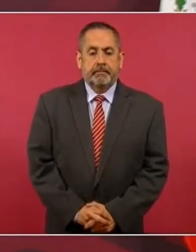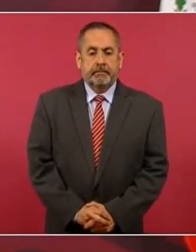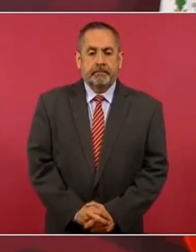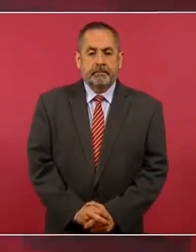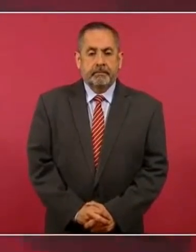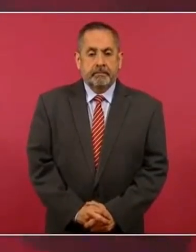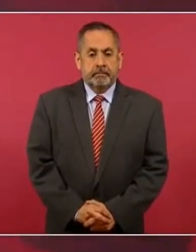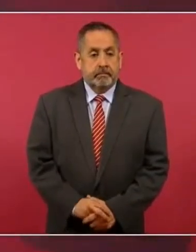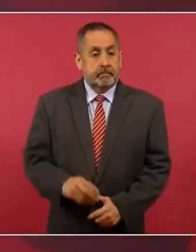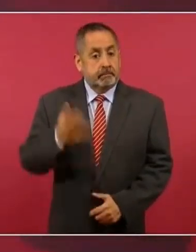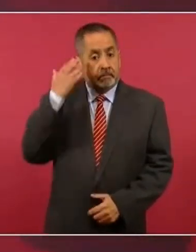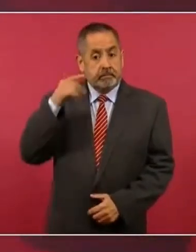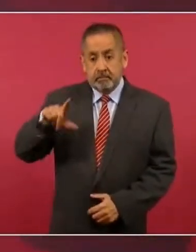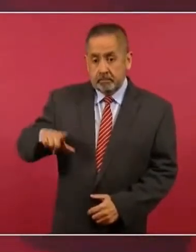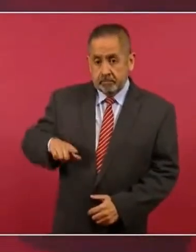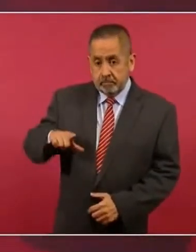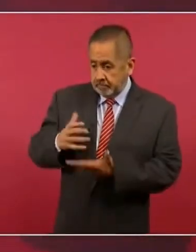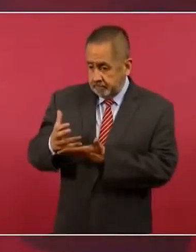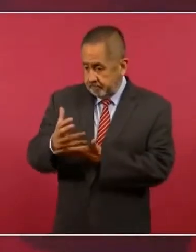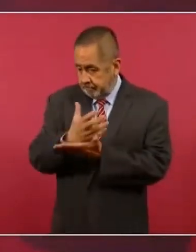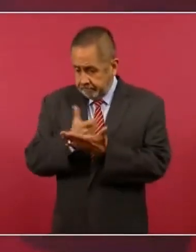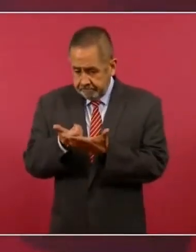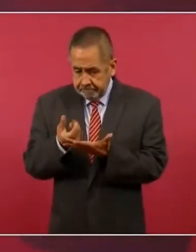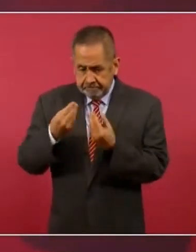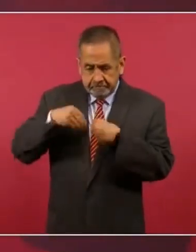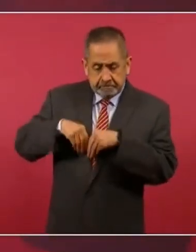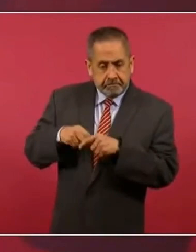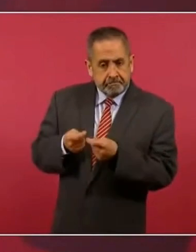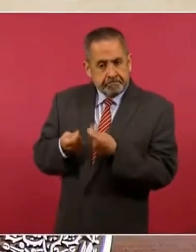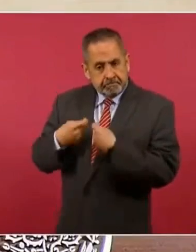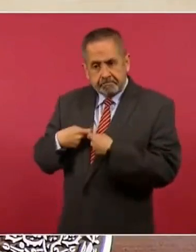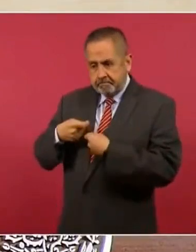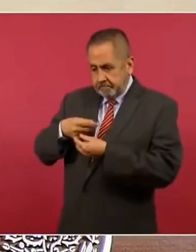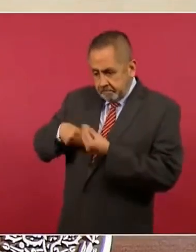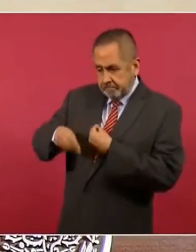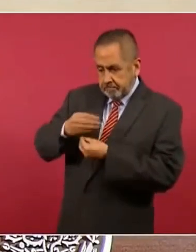era para ellos para los que trabajaban el gobierno